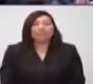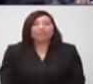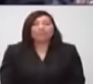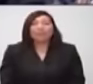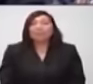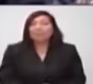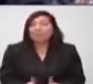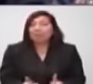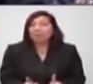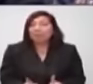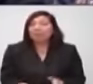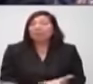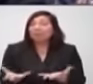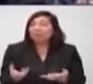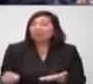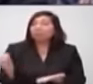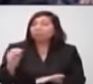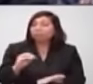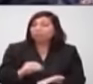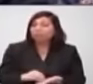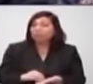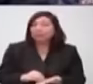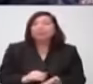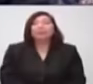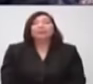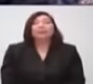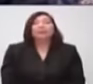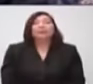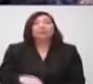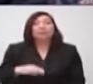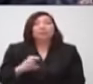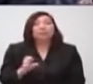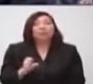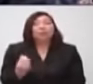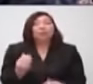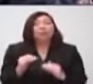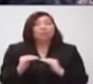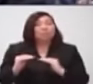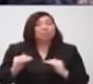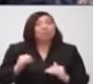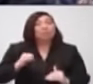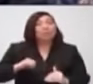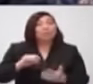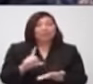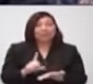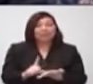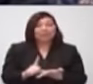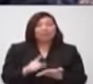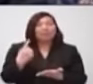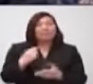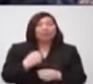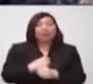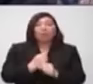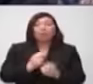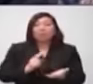Pero si además queremos agregarle lo que el MES establece como límite para la Municipalidad de Lima para obras